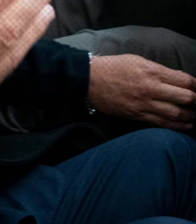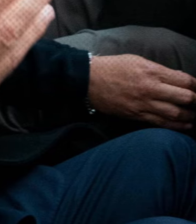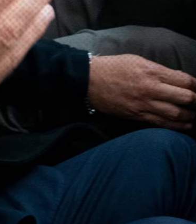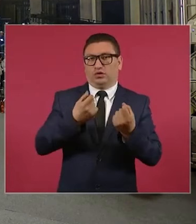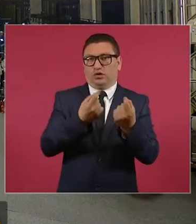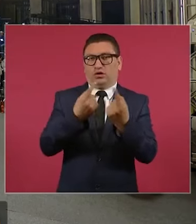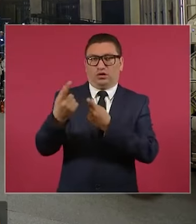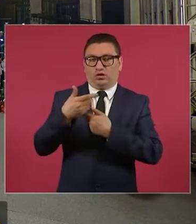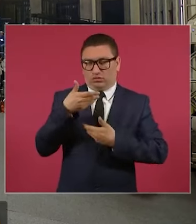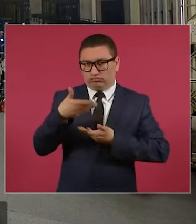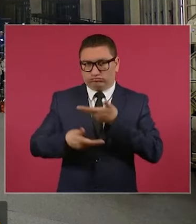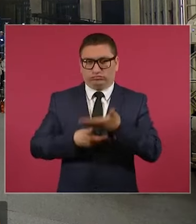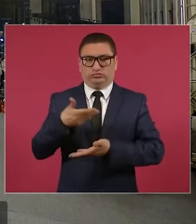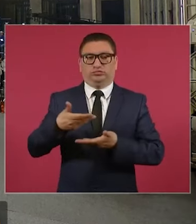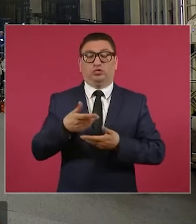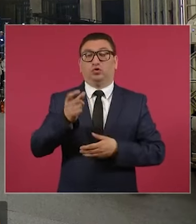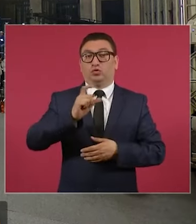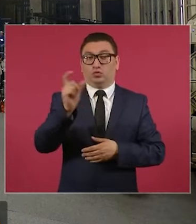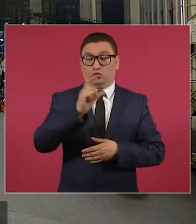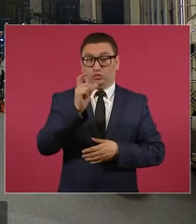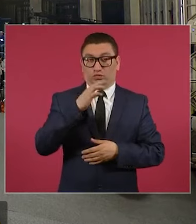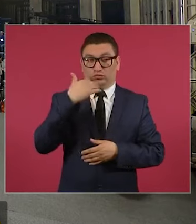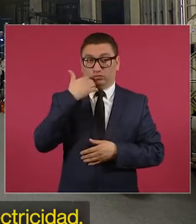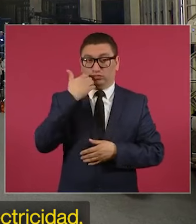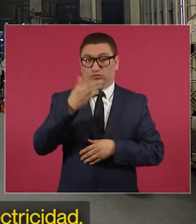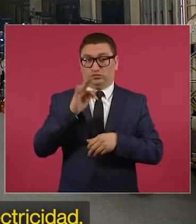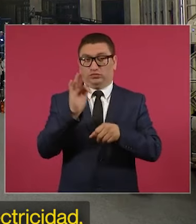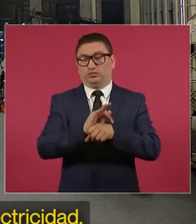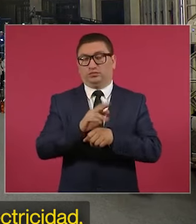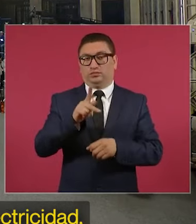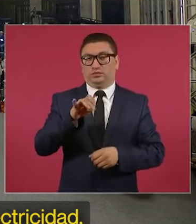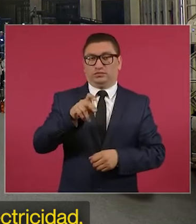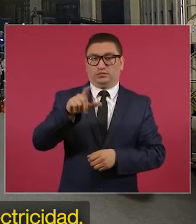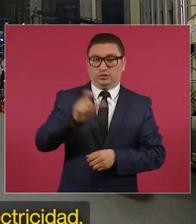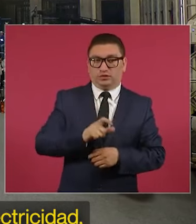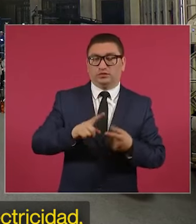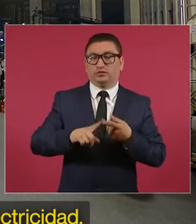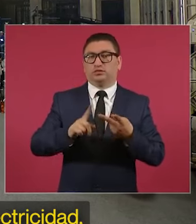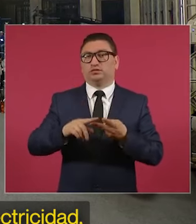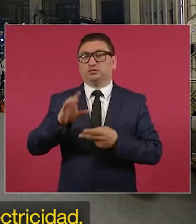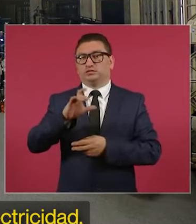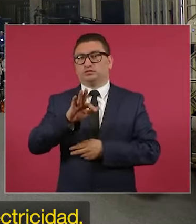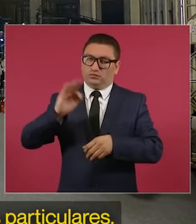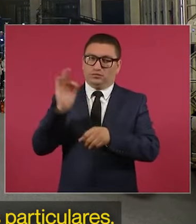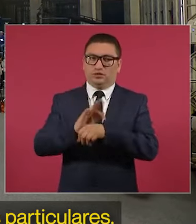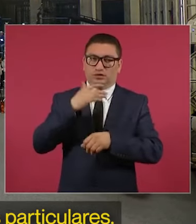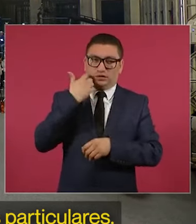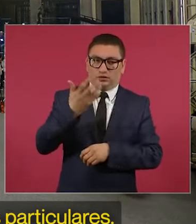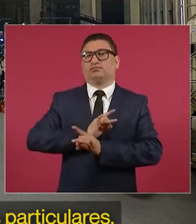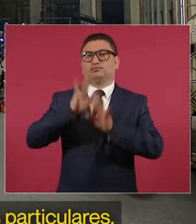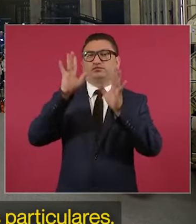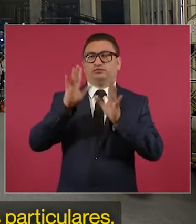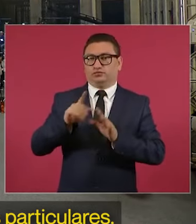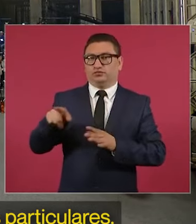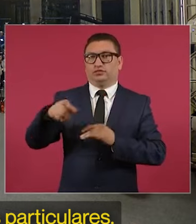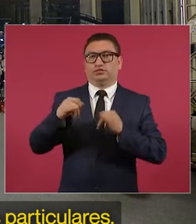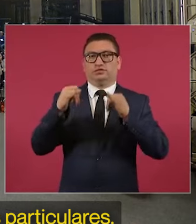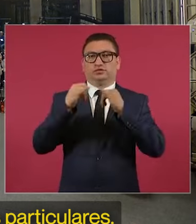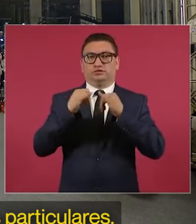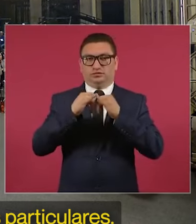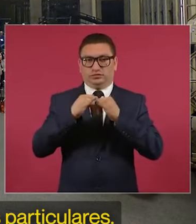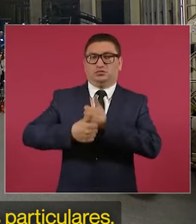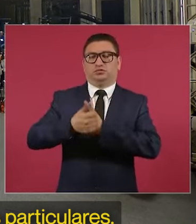lo público. Cada vez que se quiere defender a Pemex, que se quiere defender a la Comisión Federal de Electricidad, sale el Instituto este